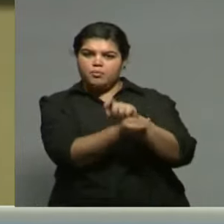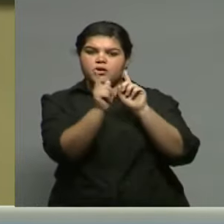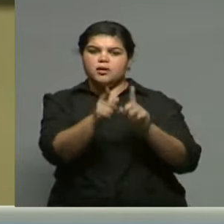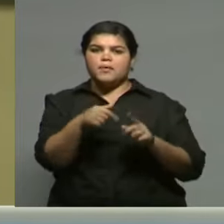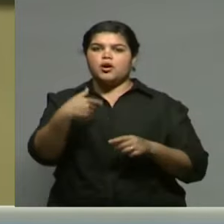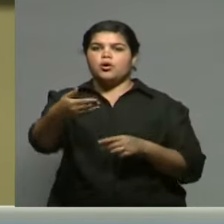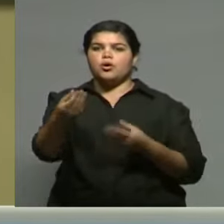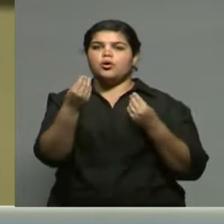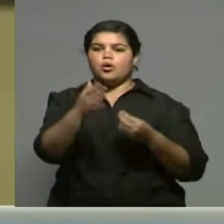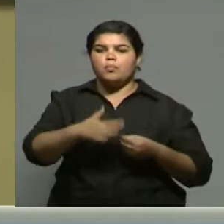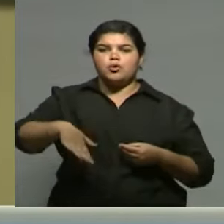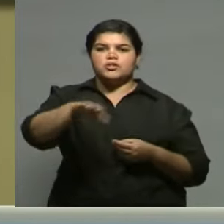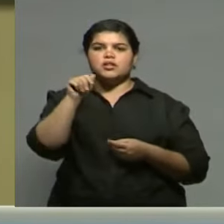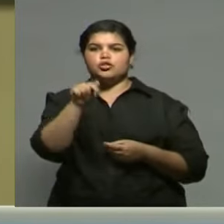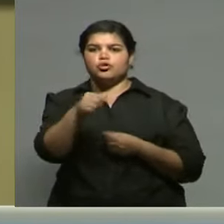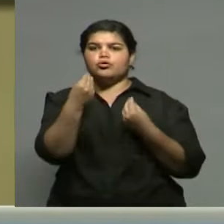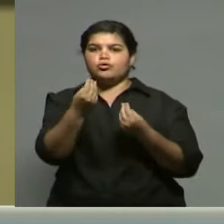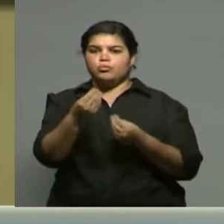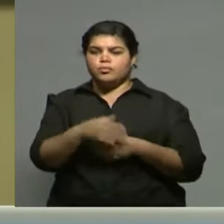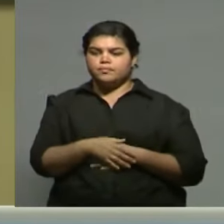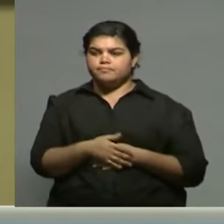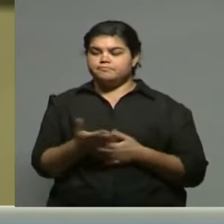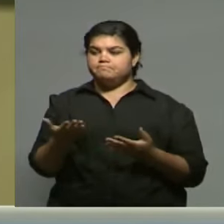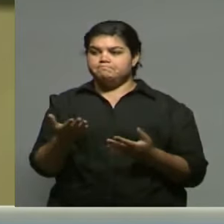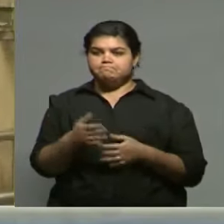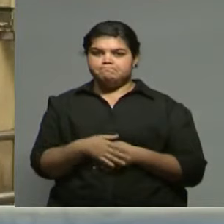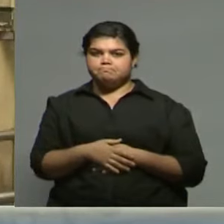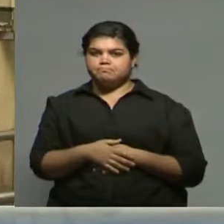afectar al sector, según tu opinión? Bueno, esto